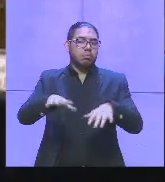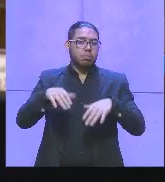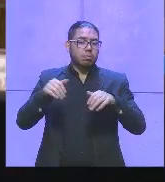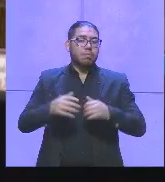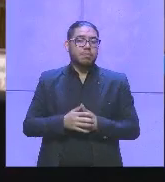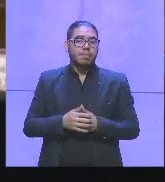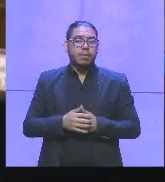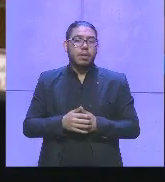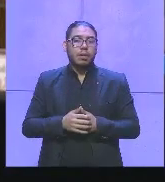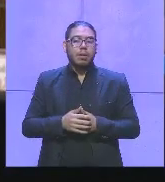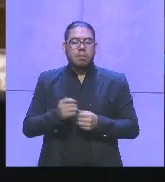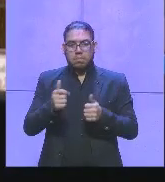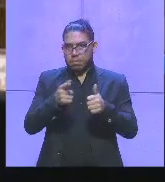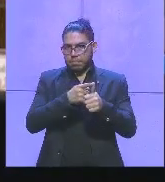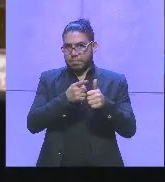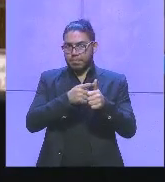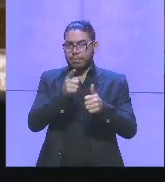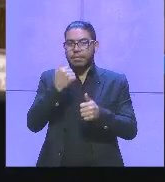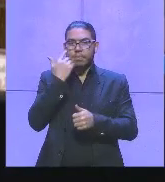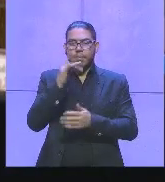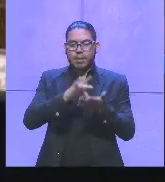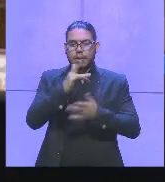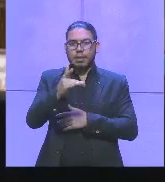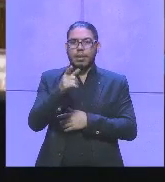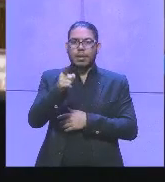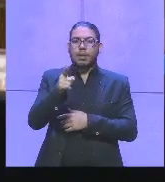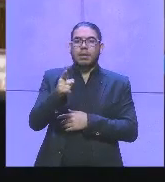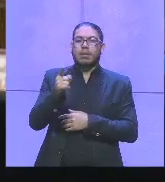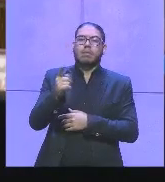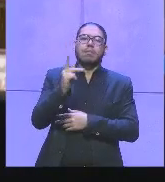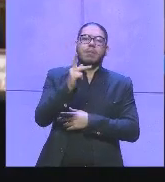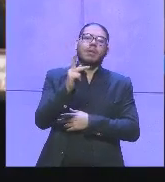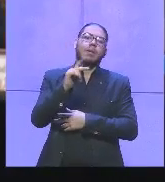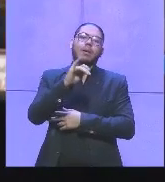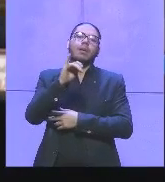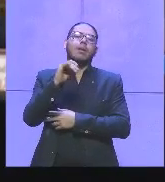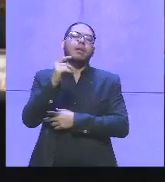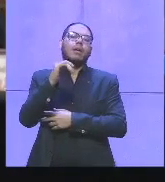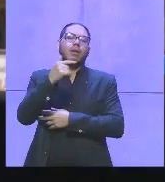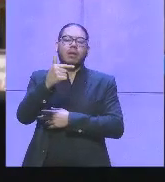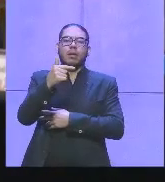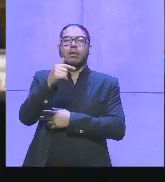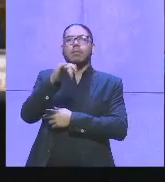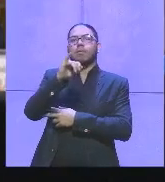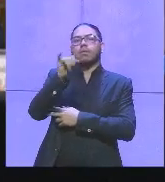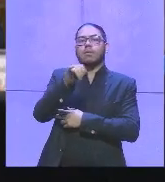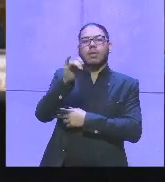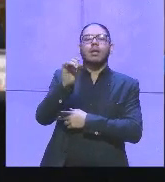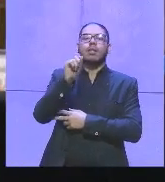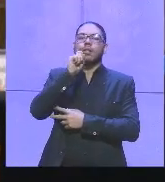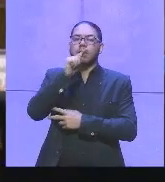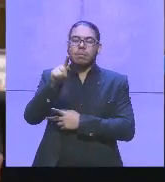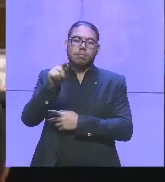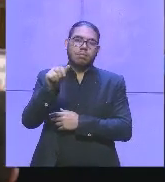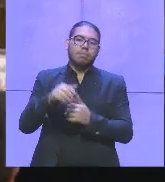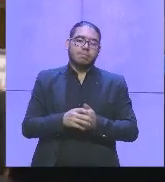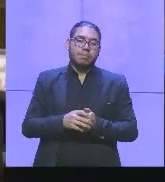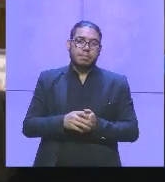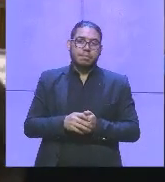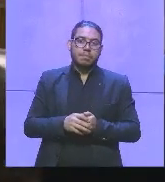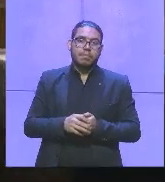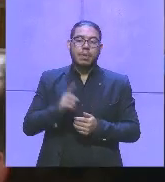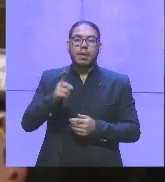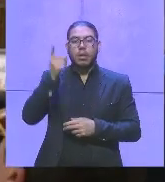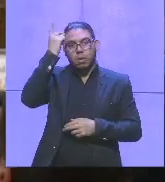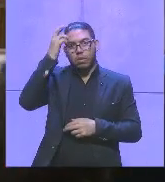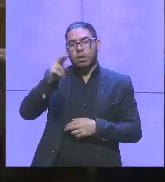De primera instancia, quiero agradecer al Tribunal Electoral, a su Escuela Judicial, por la oportunidad que me dieron de coordinar esta obra, a la